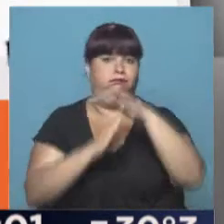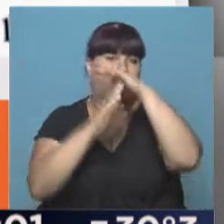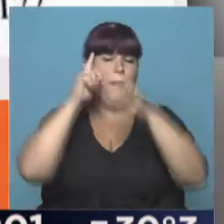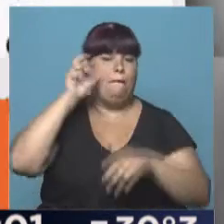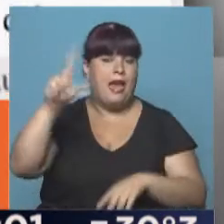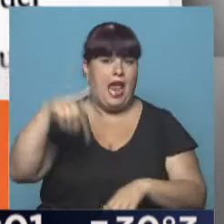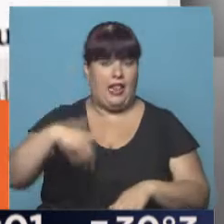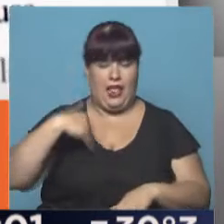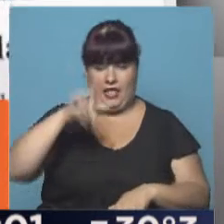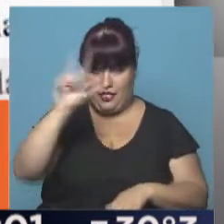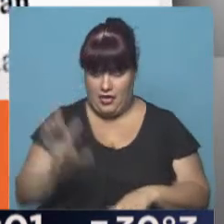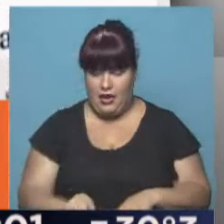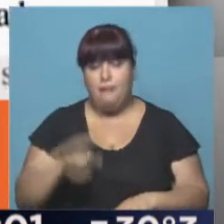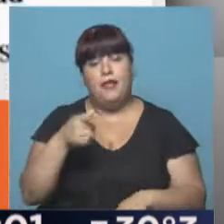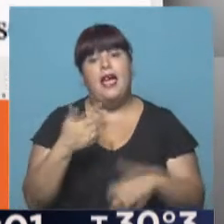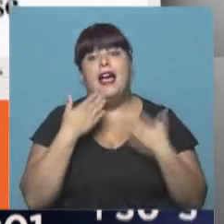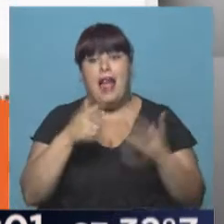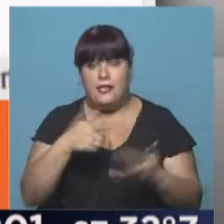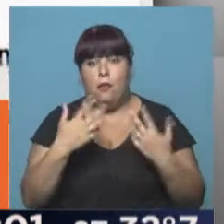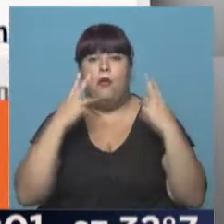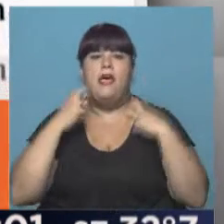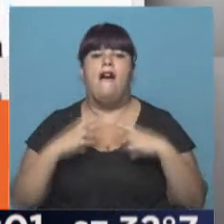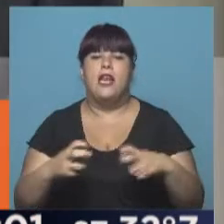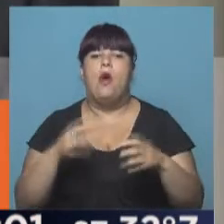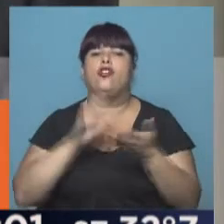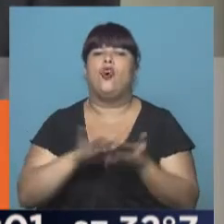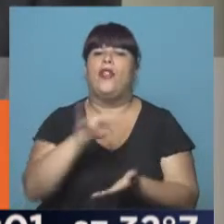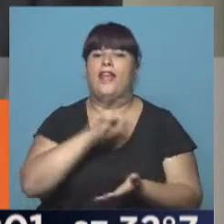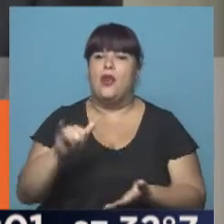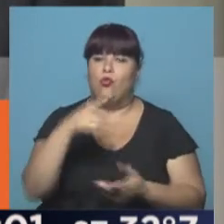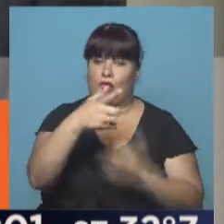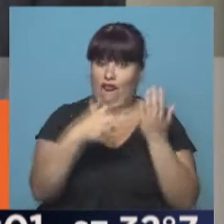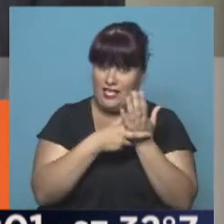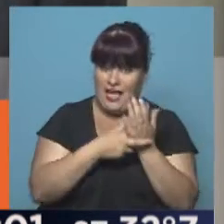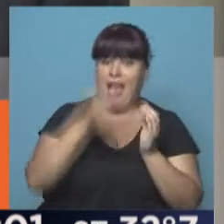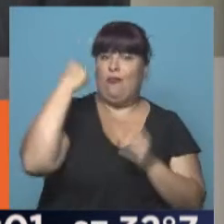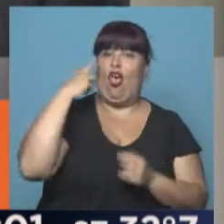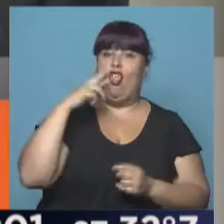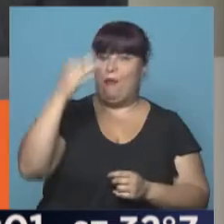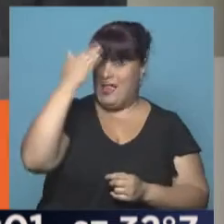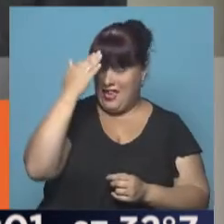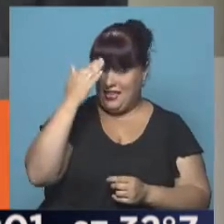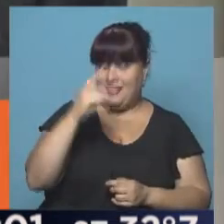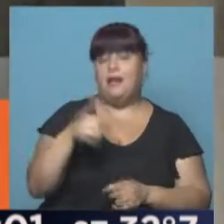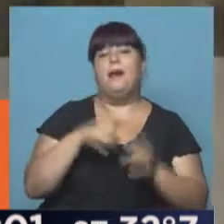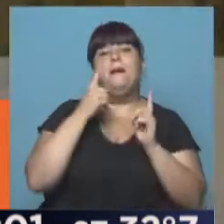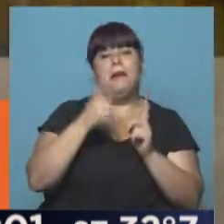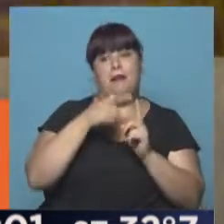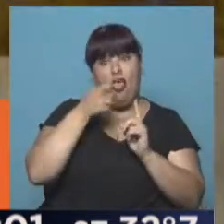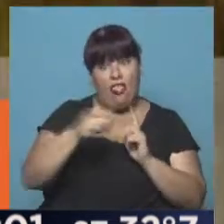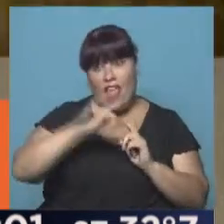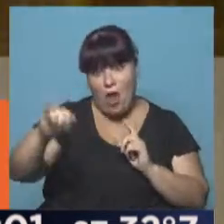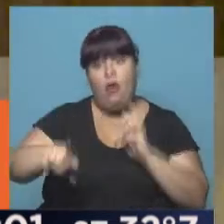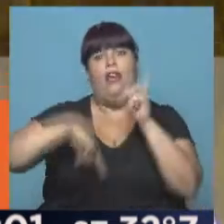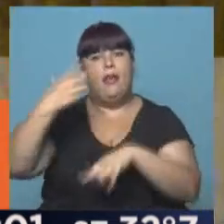penal del país, lo que permitirá abrir la investigación por la denuncia que hizo el fiscal en 2015, horas antes de aparecer muerto